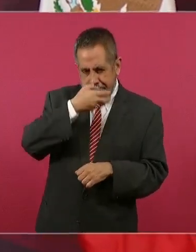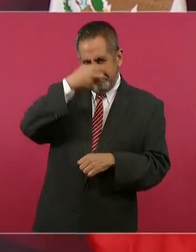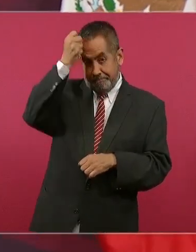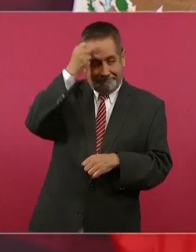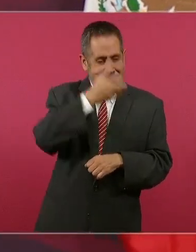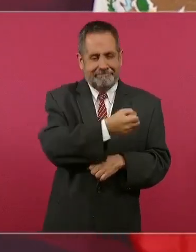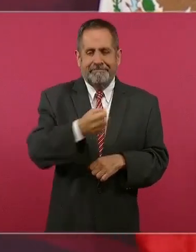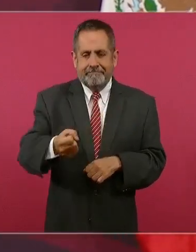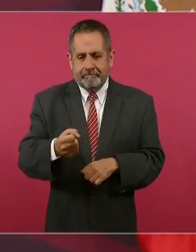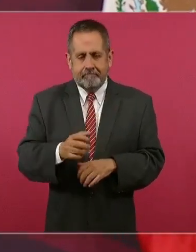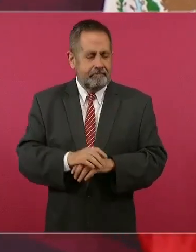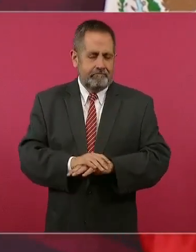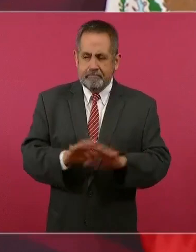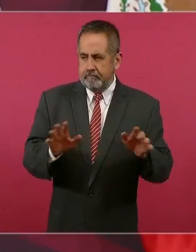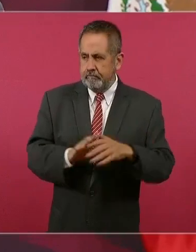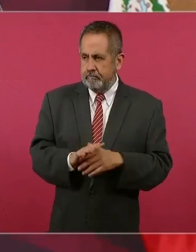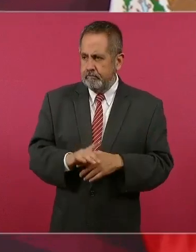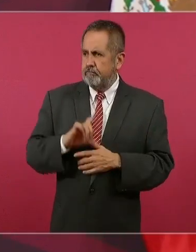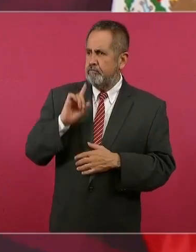nada de dedazo,